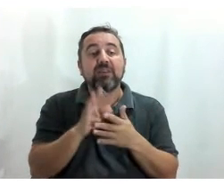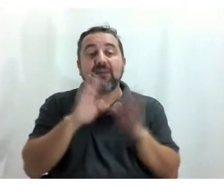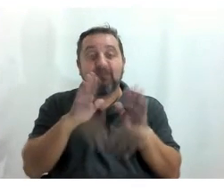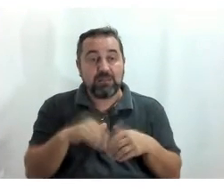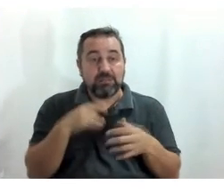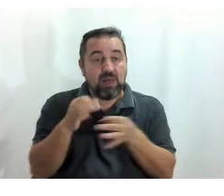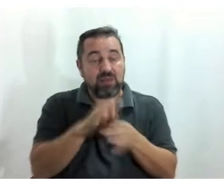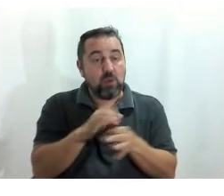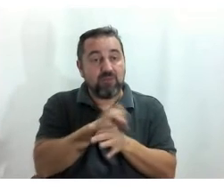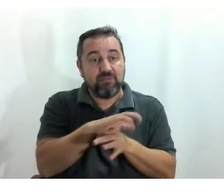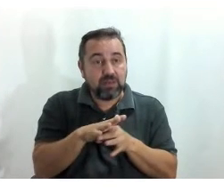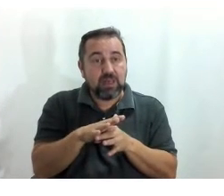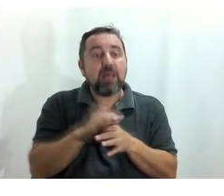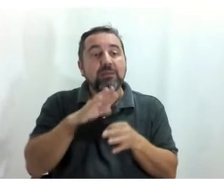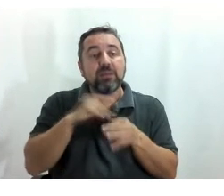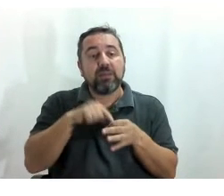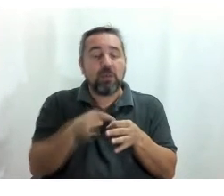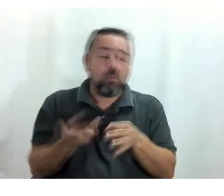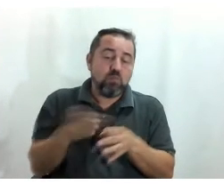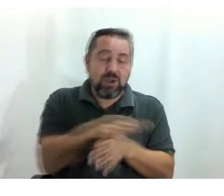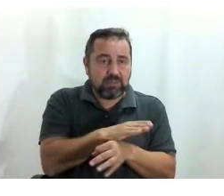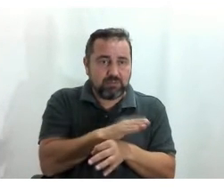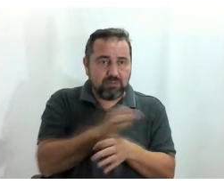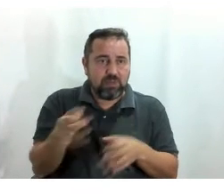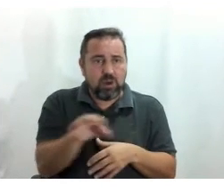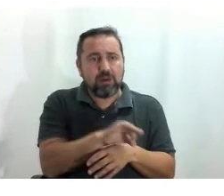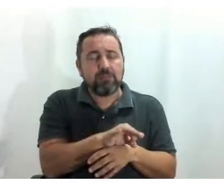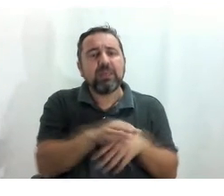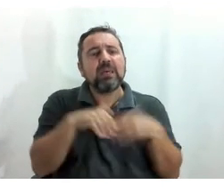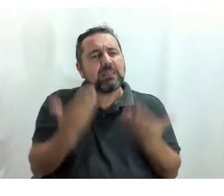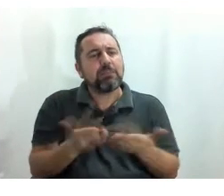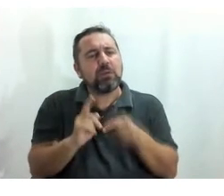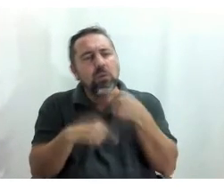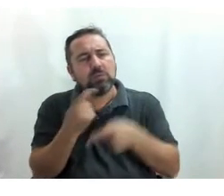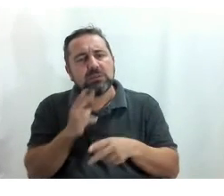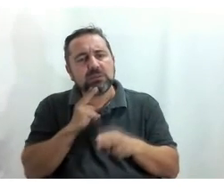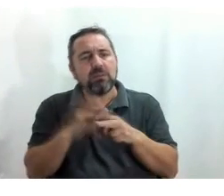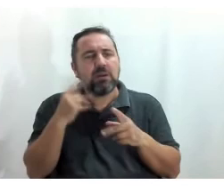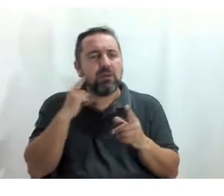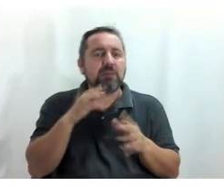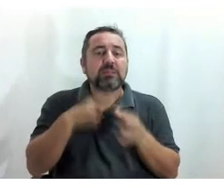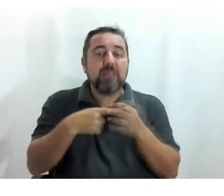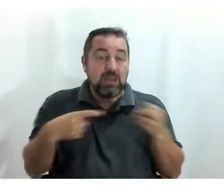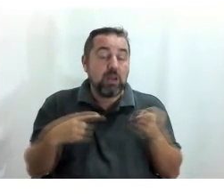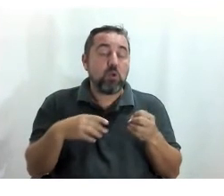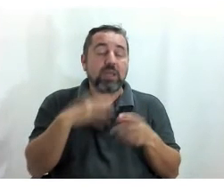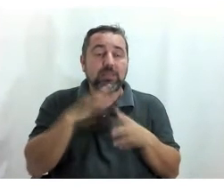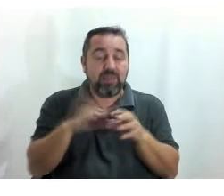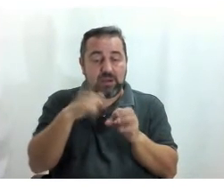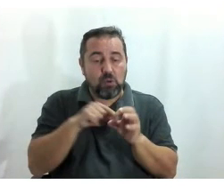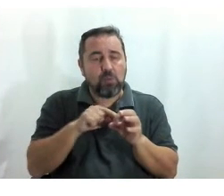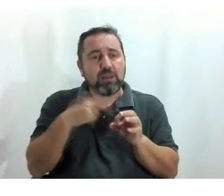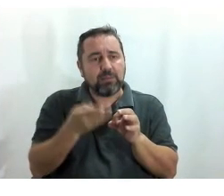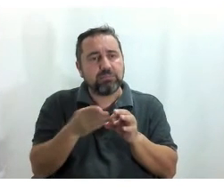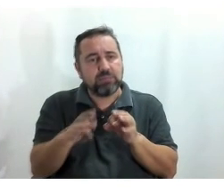ciliada va a entrar en apoptosis o muerte celular. Secundariamente entrará también en apoptosis la neurona del rango coclear y todo ello llevará